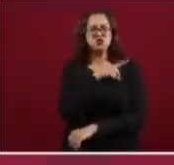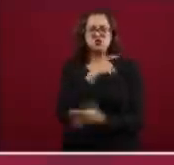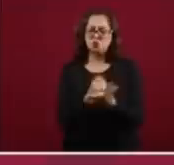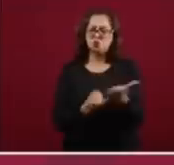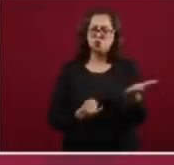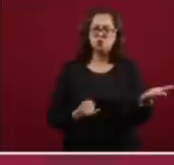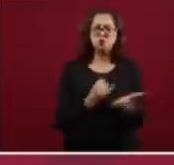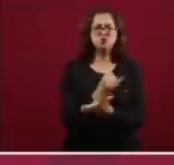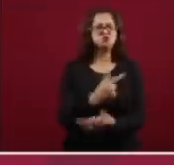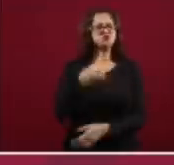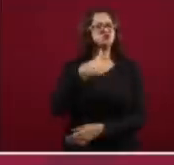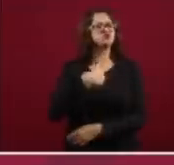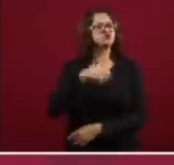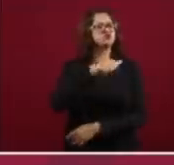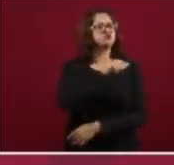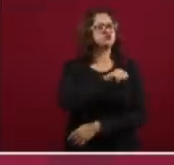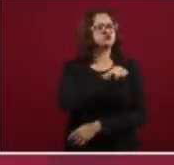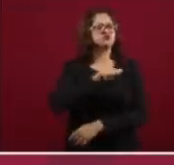alcalde